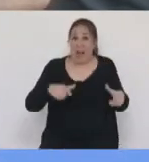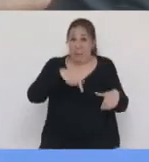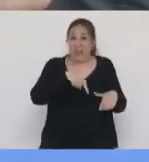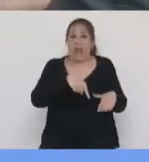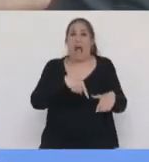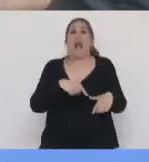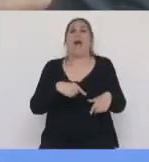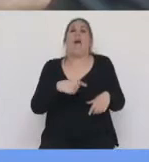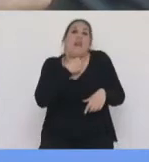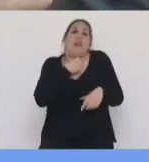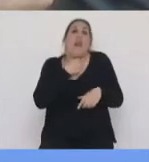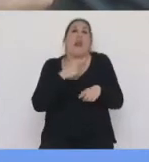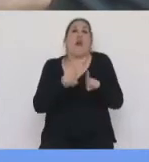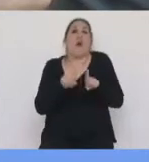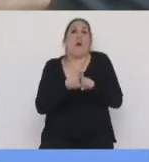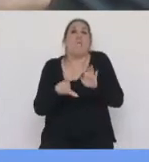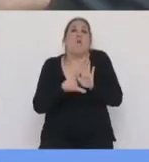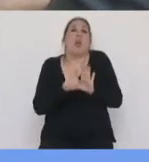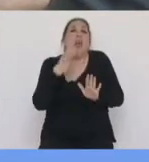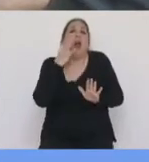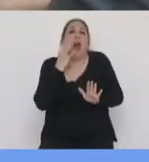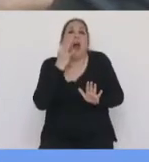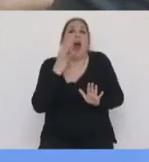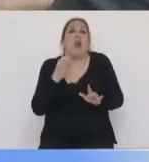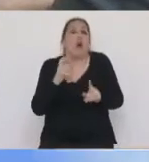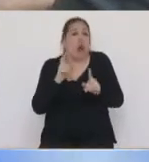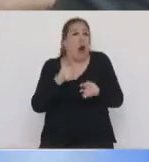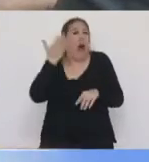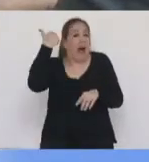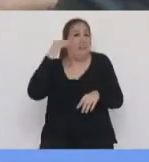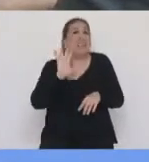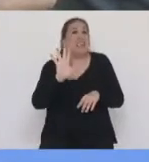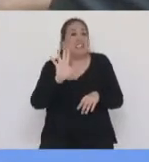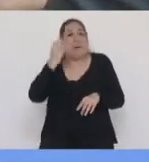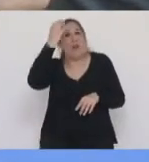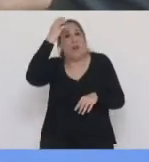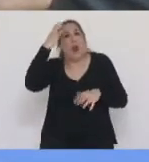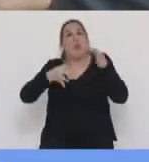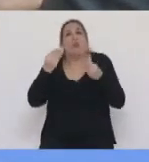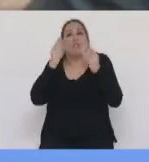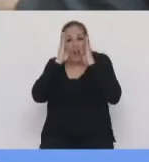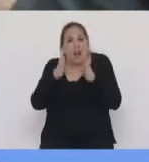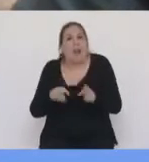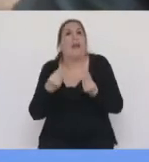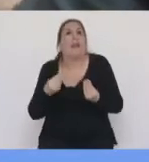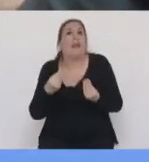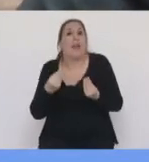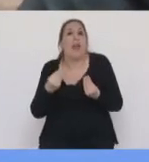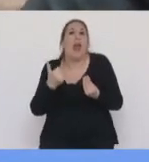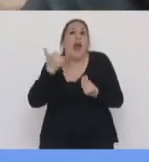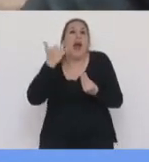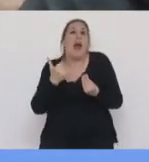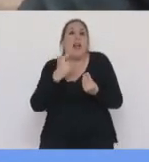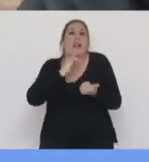legalizar algo que de hecho venía haciendo el tribunal superior de justicia que es abocarse al entendimiento de causas